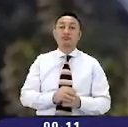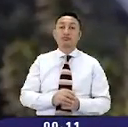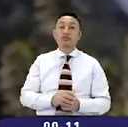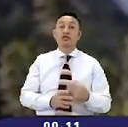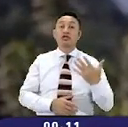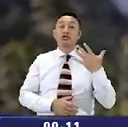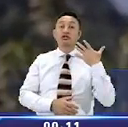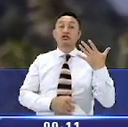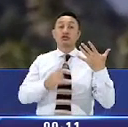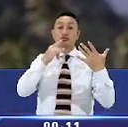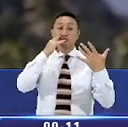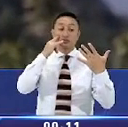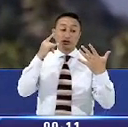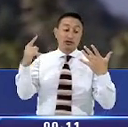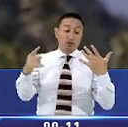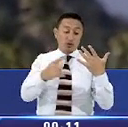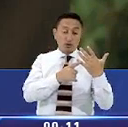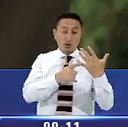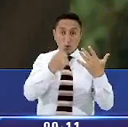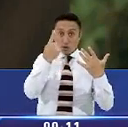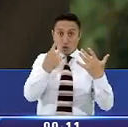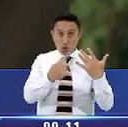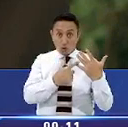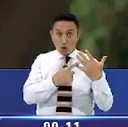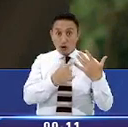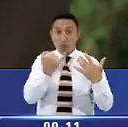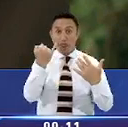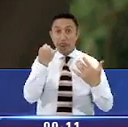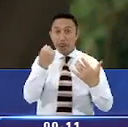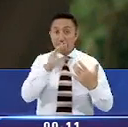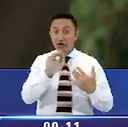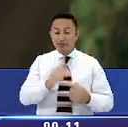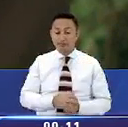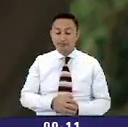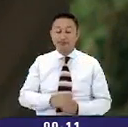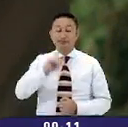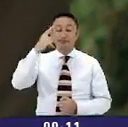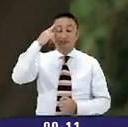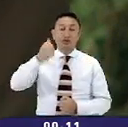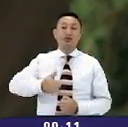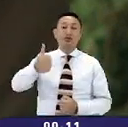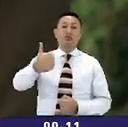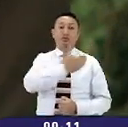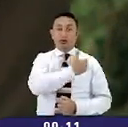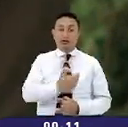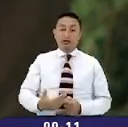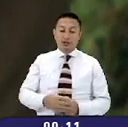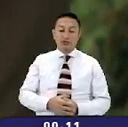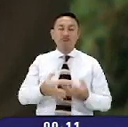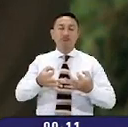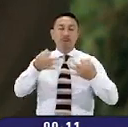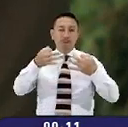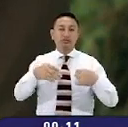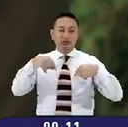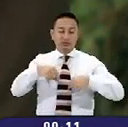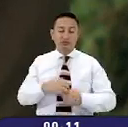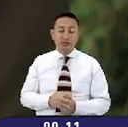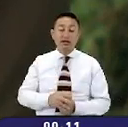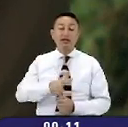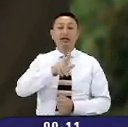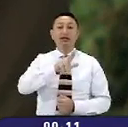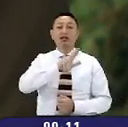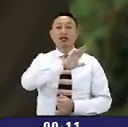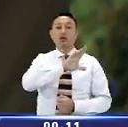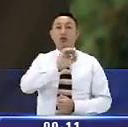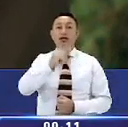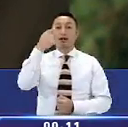5 niños sufre de desnutrición. Desde el gobierno nacional del presidente Daniel Noboa se han garantizado y destinado